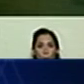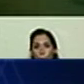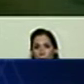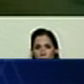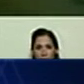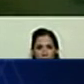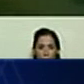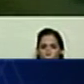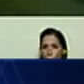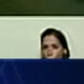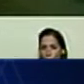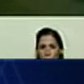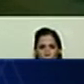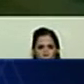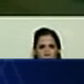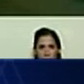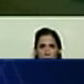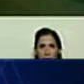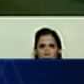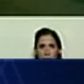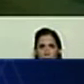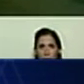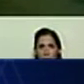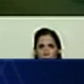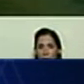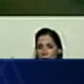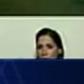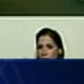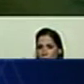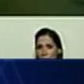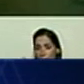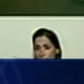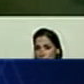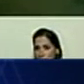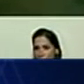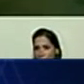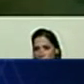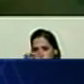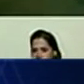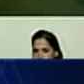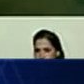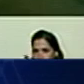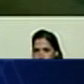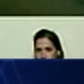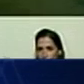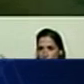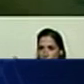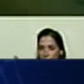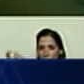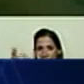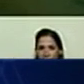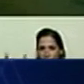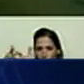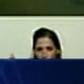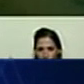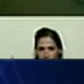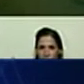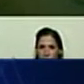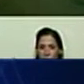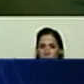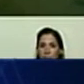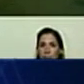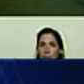un grupo de gobiernos latinoamericanos bajo el auspicio de los Estados Unidos de Norteamérica, mediante